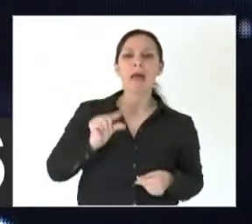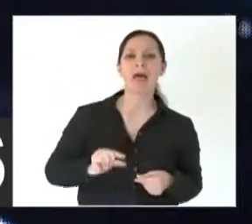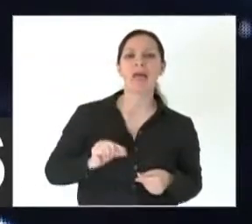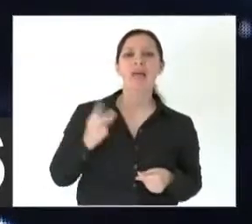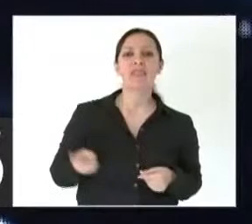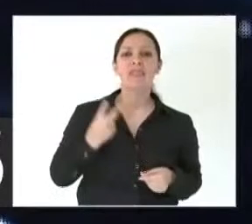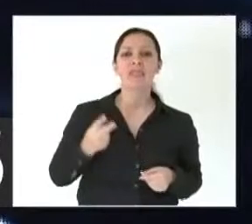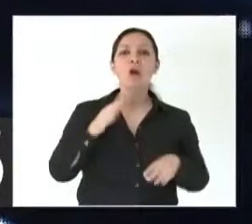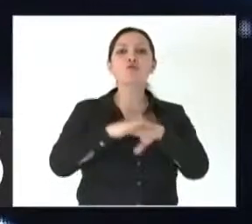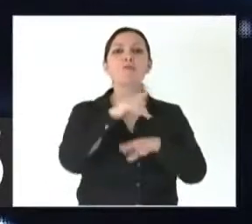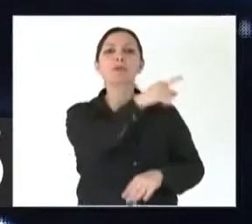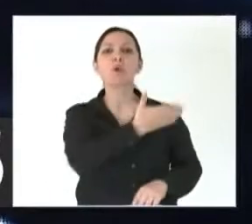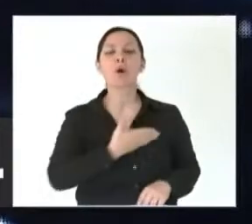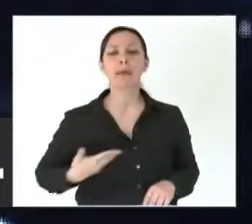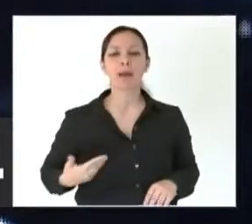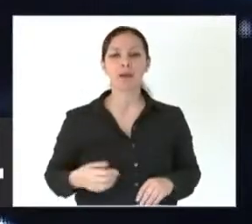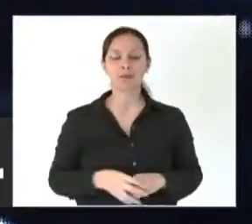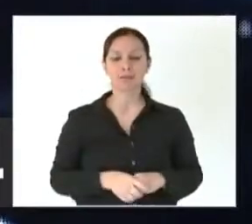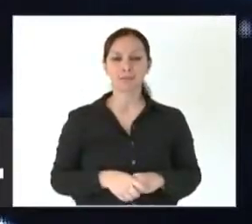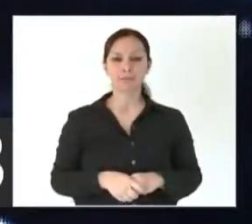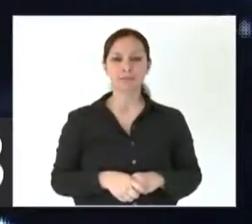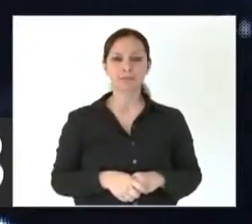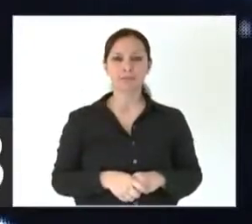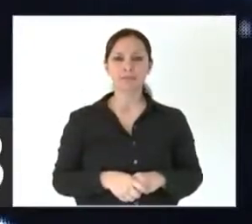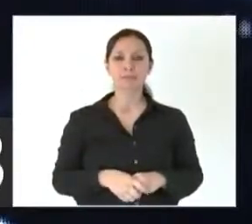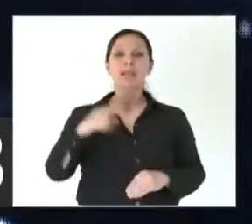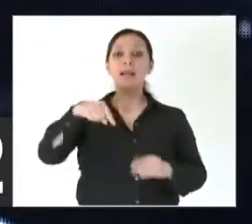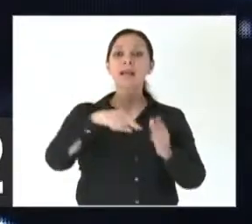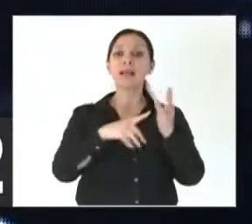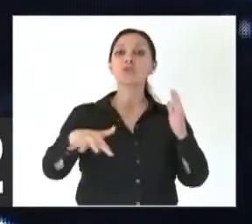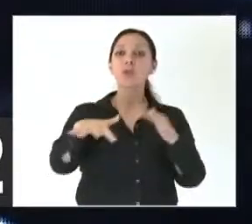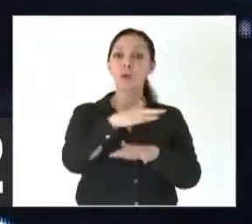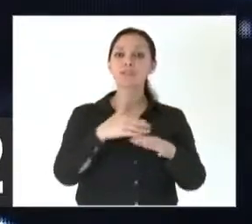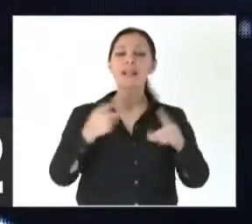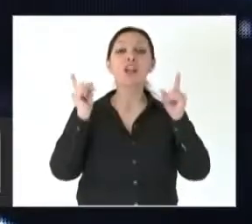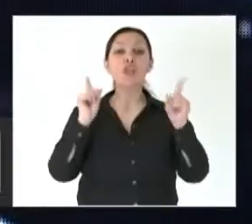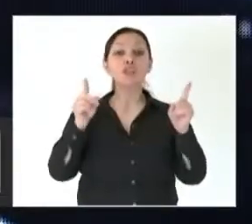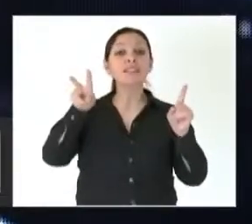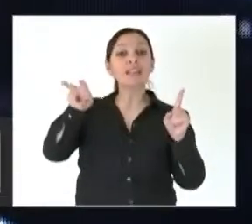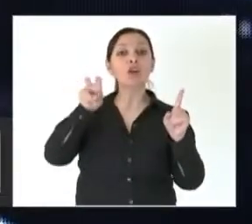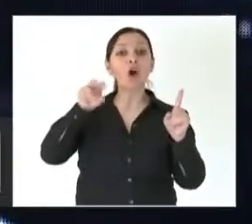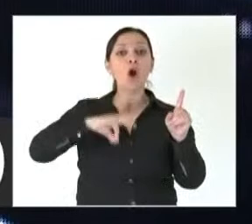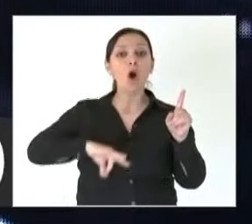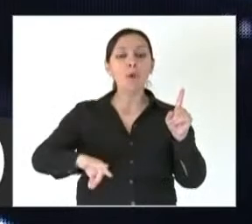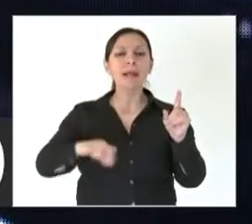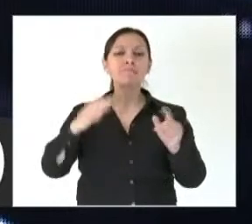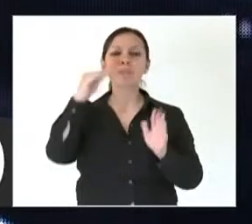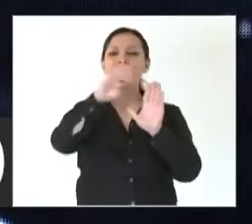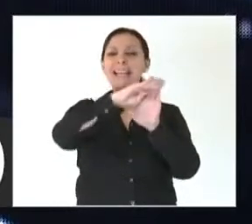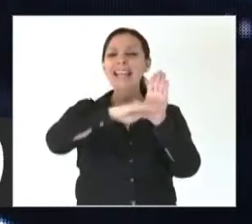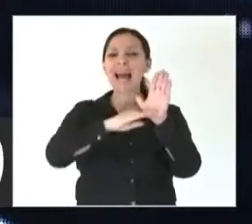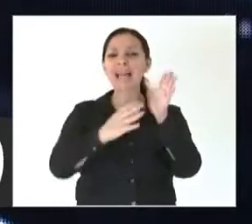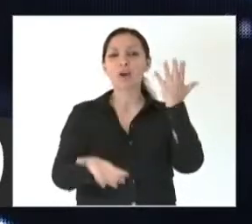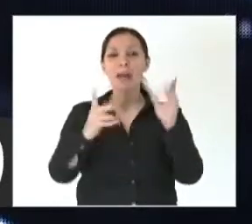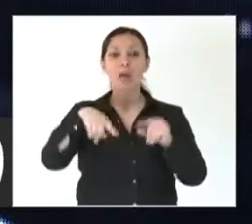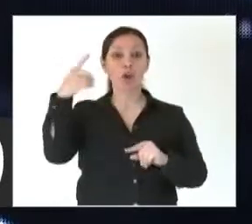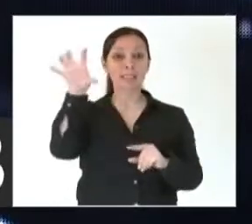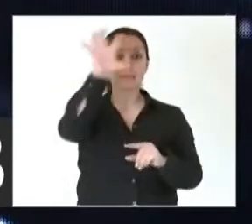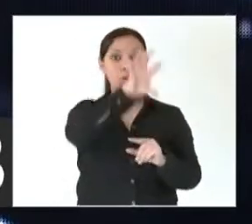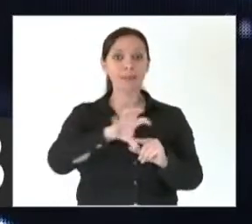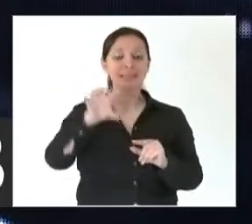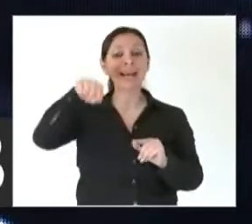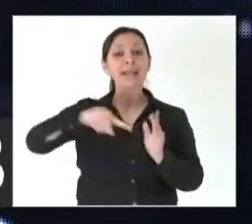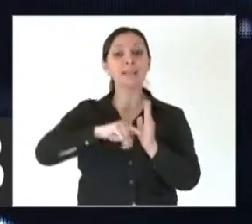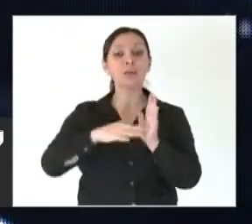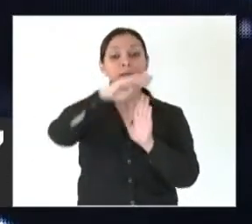por culpa de tu gobierno en la ciudad de Buenos Aires los docentes cobran en un ranking se lo compara con el resto de las provincias están